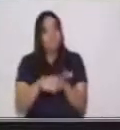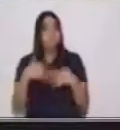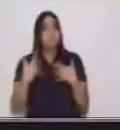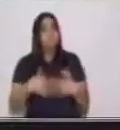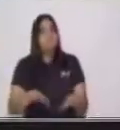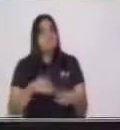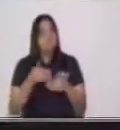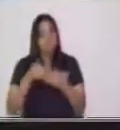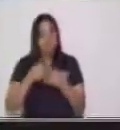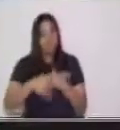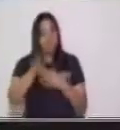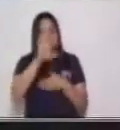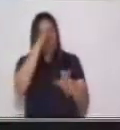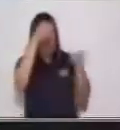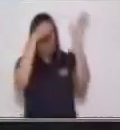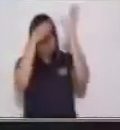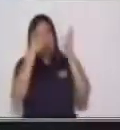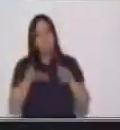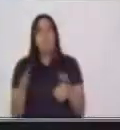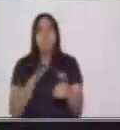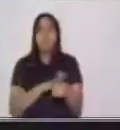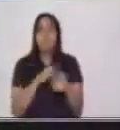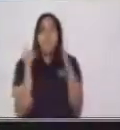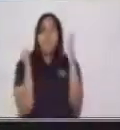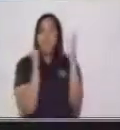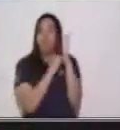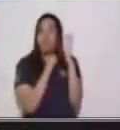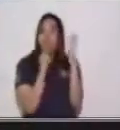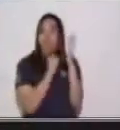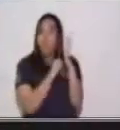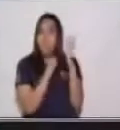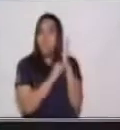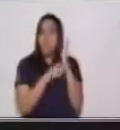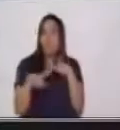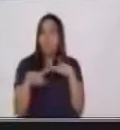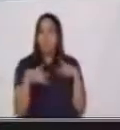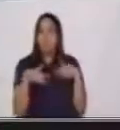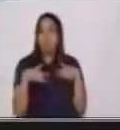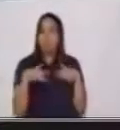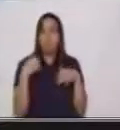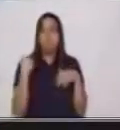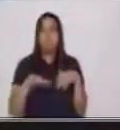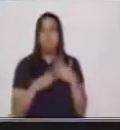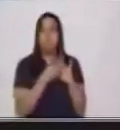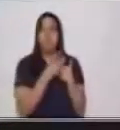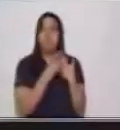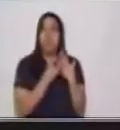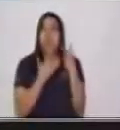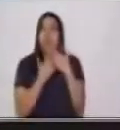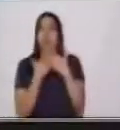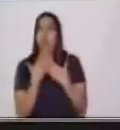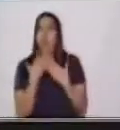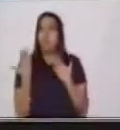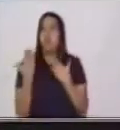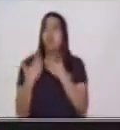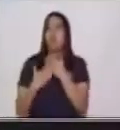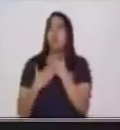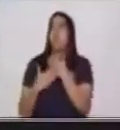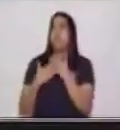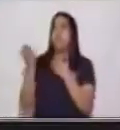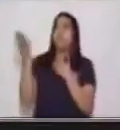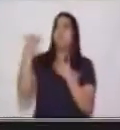de inteligente. El de los golpecitos nerviosos con los dedos fue llamado a la oficina